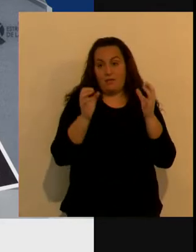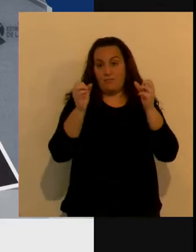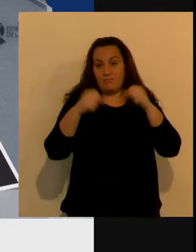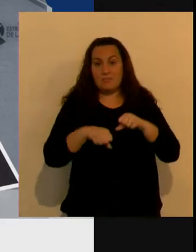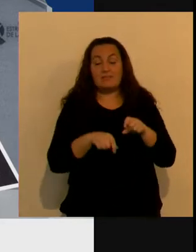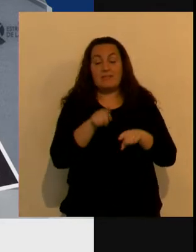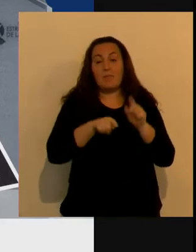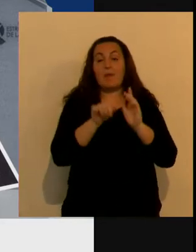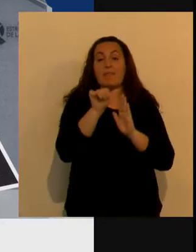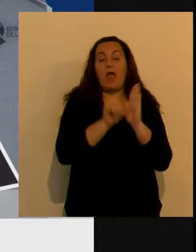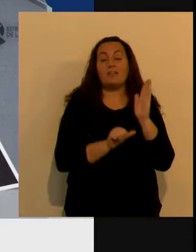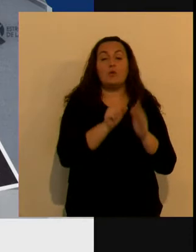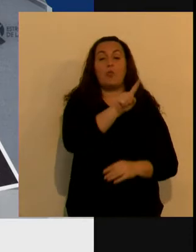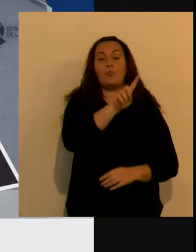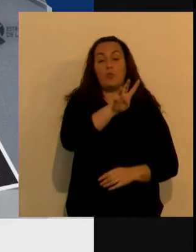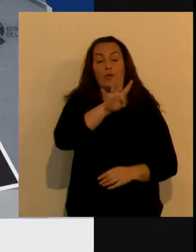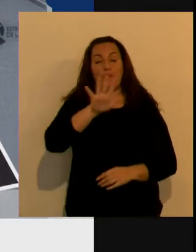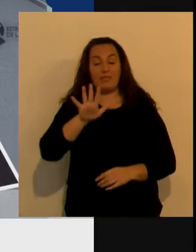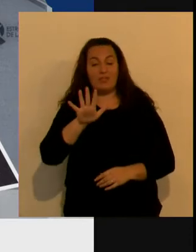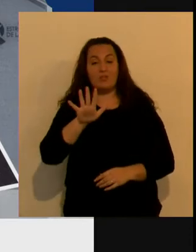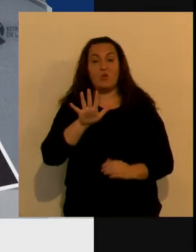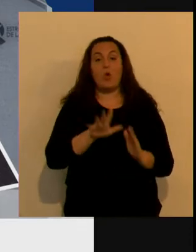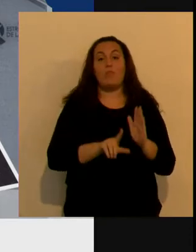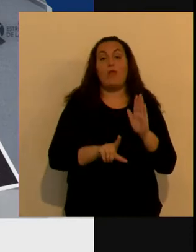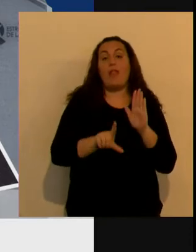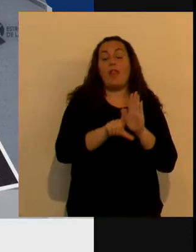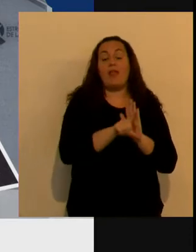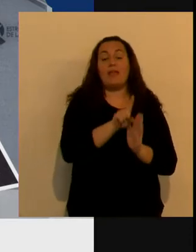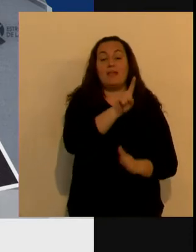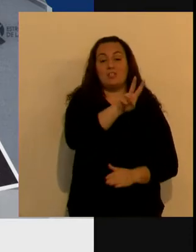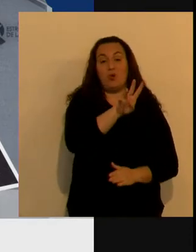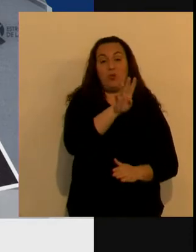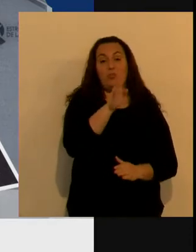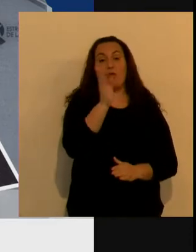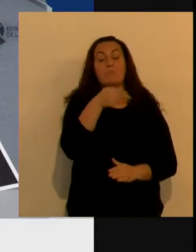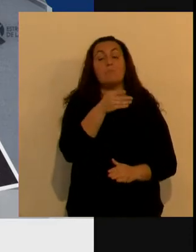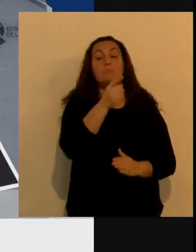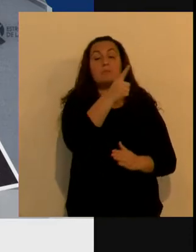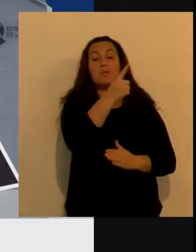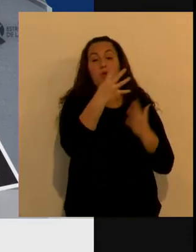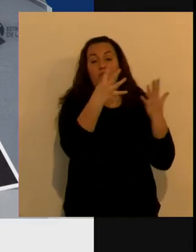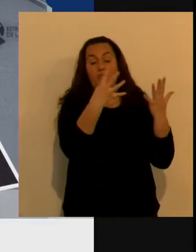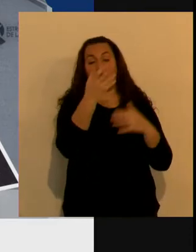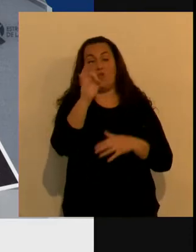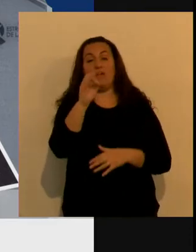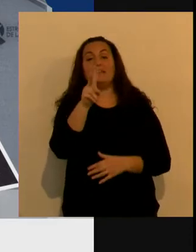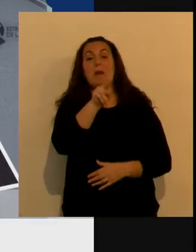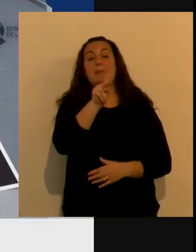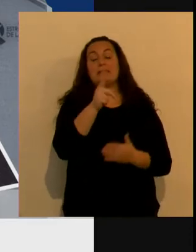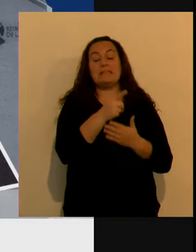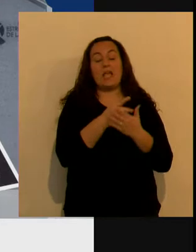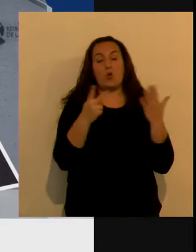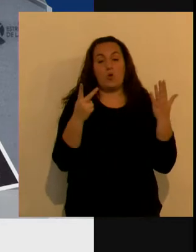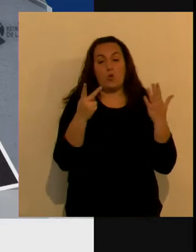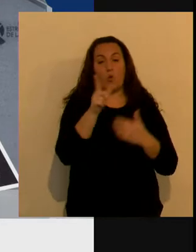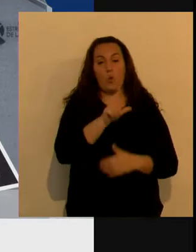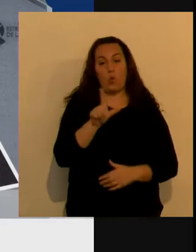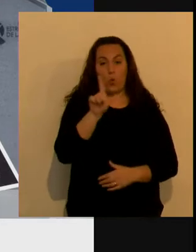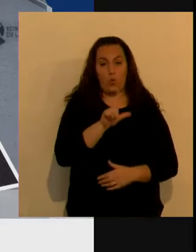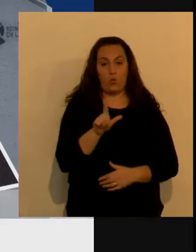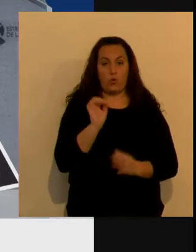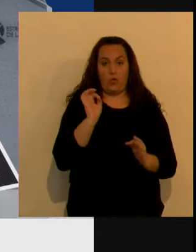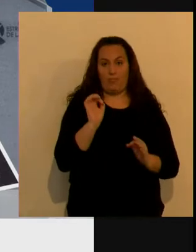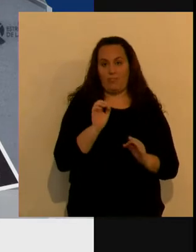artículo 145 de la Ley 14.1990 de 26 de julio de régimen jurídico